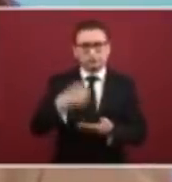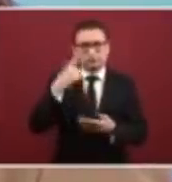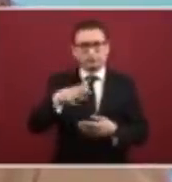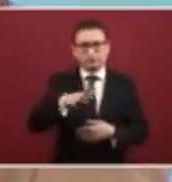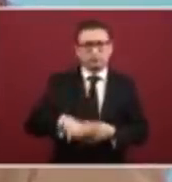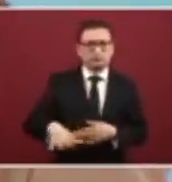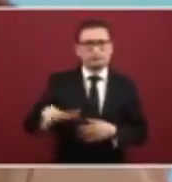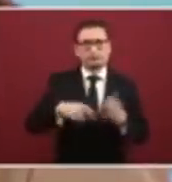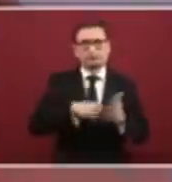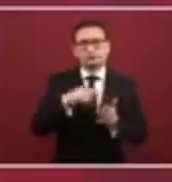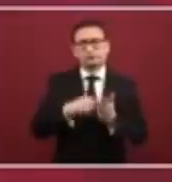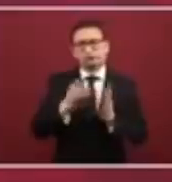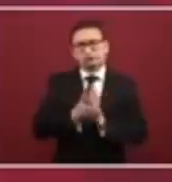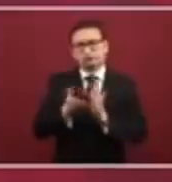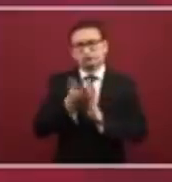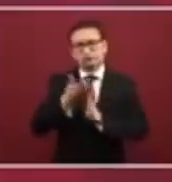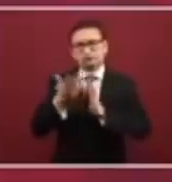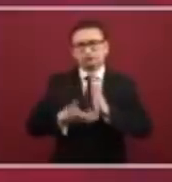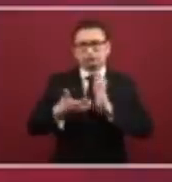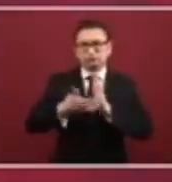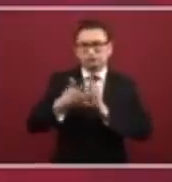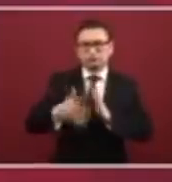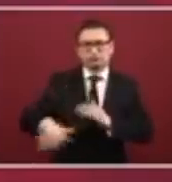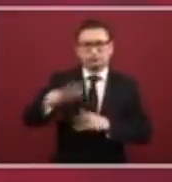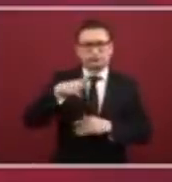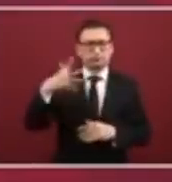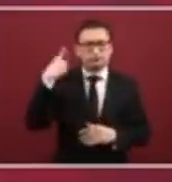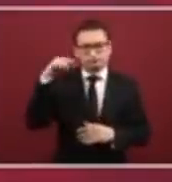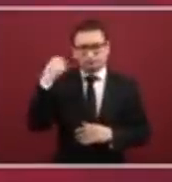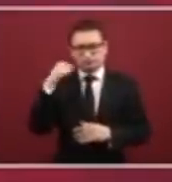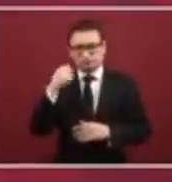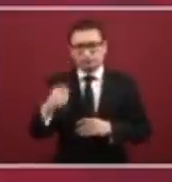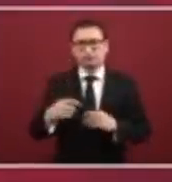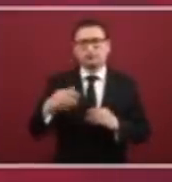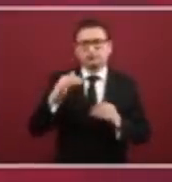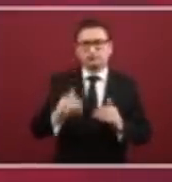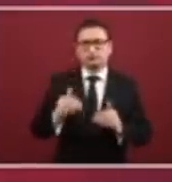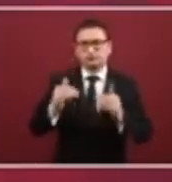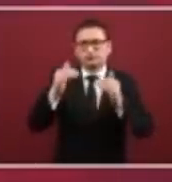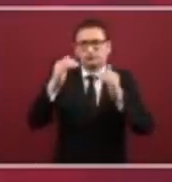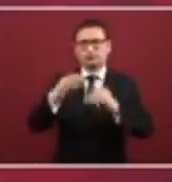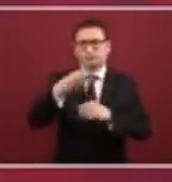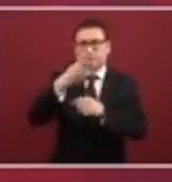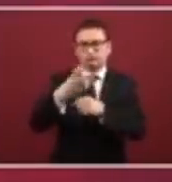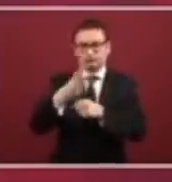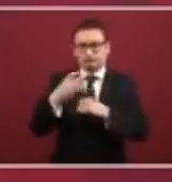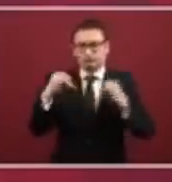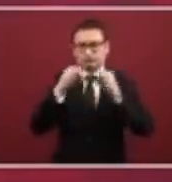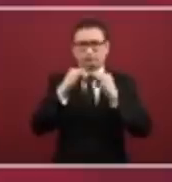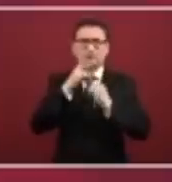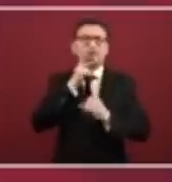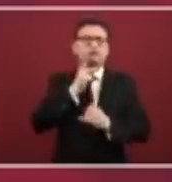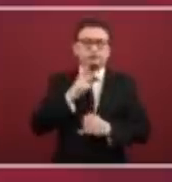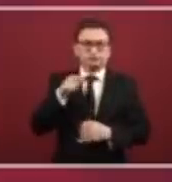residencia de obra en Villahermosa, Tabasco, en el tercer piso de las instalaciones del Instituto Mexicano